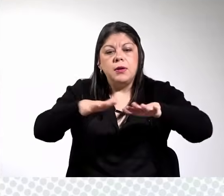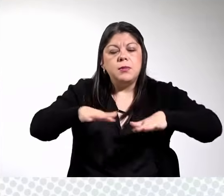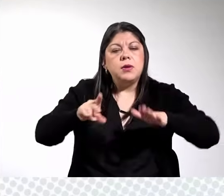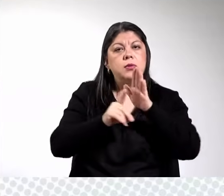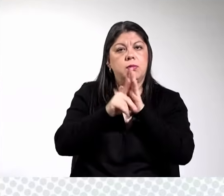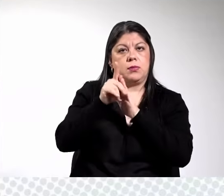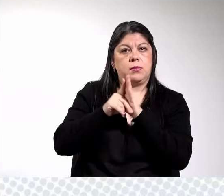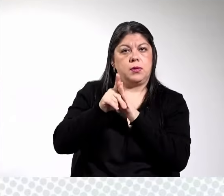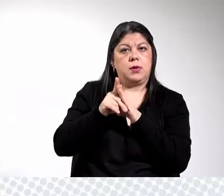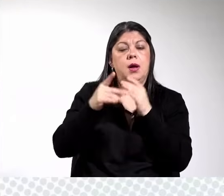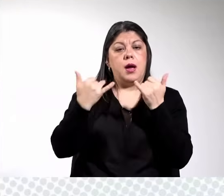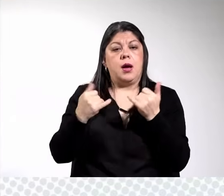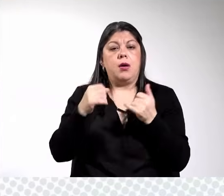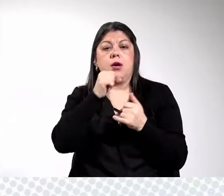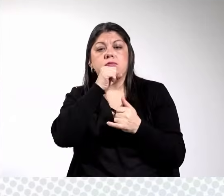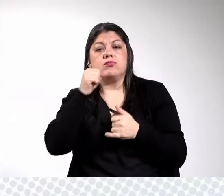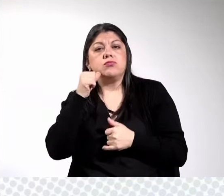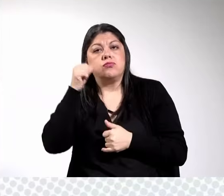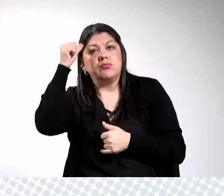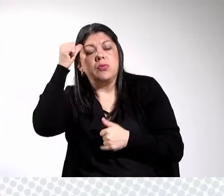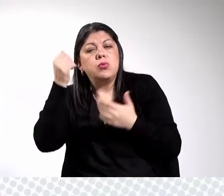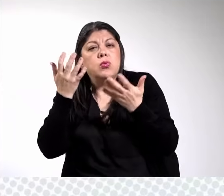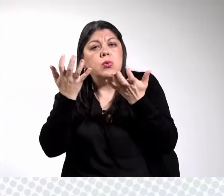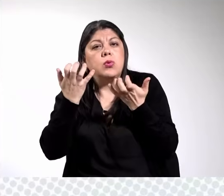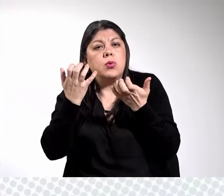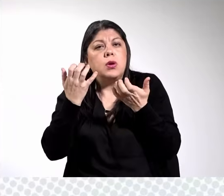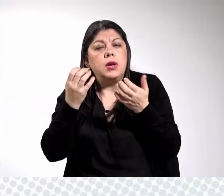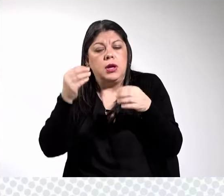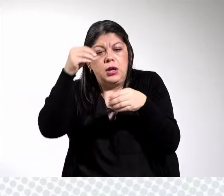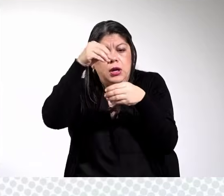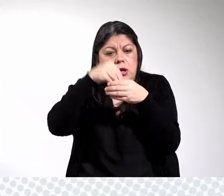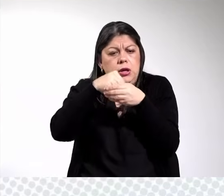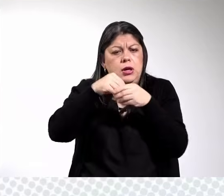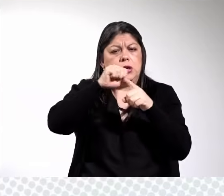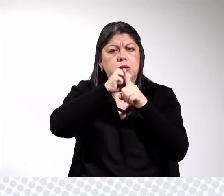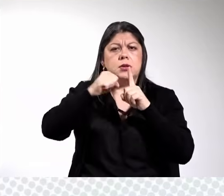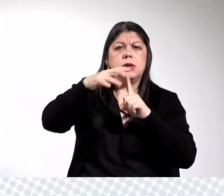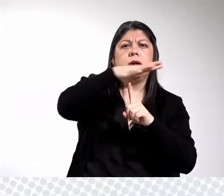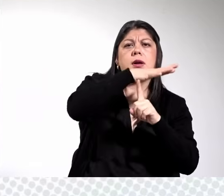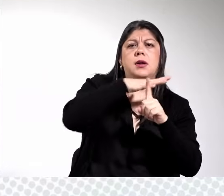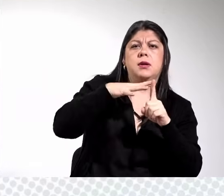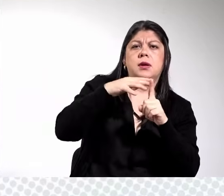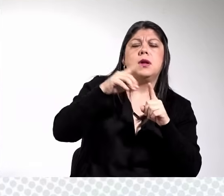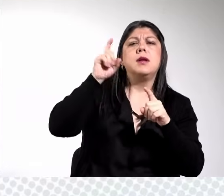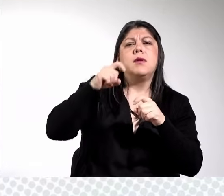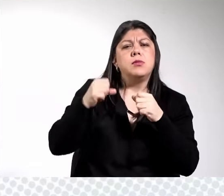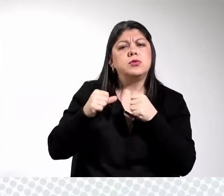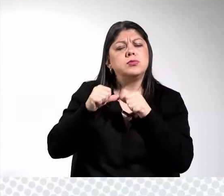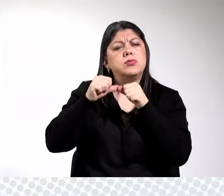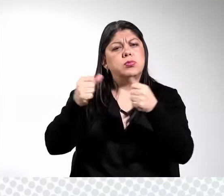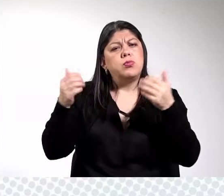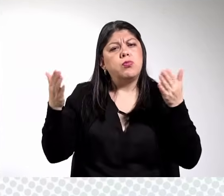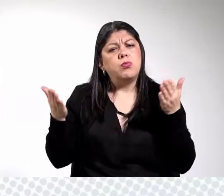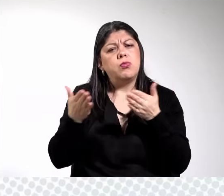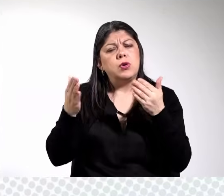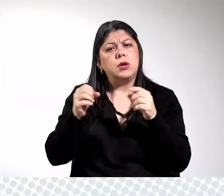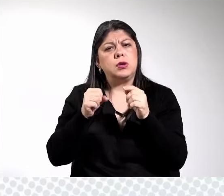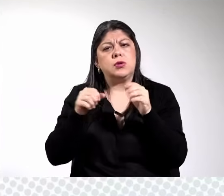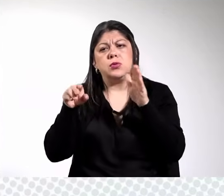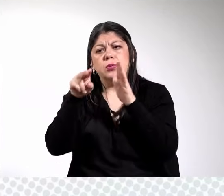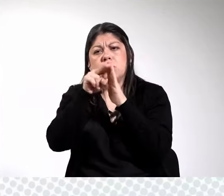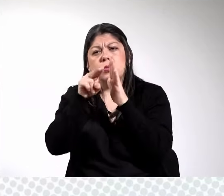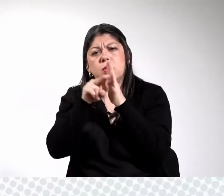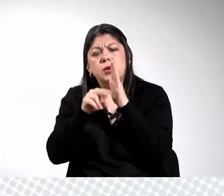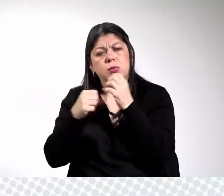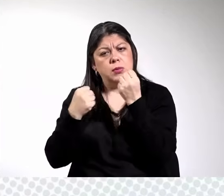desarrollo. Ahora el adulto mayor quiere estar integrado en la sociedad. Tenemos que seguir fortaleciendo los sistemas